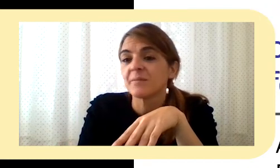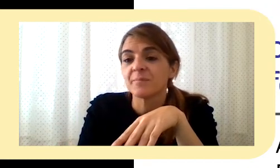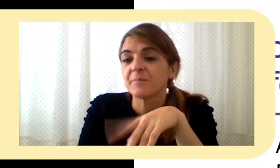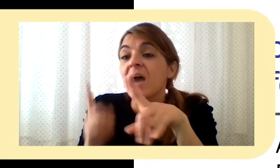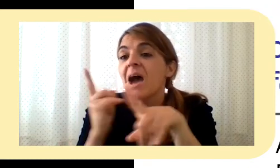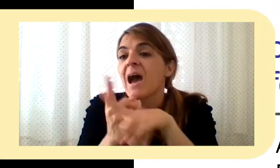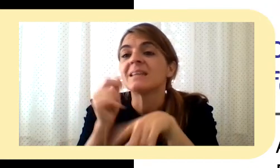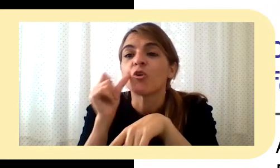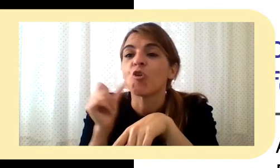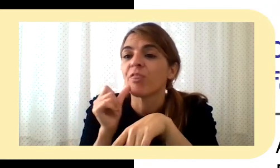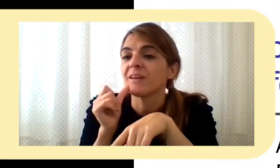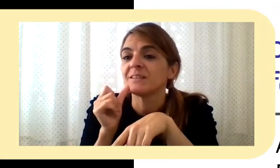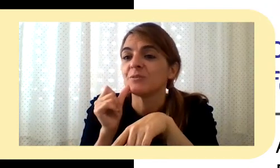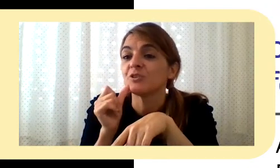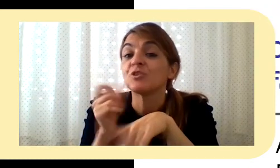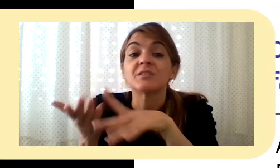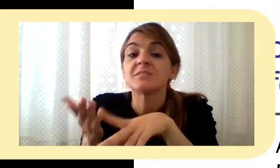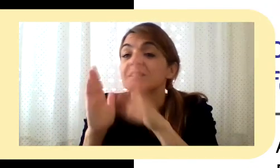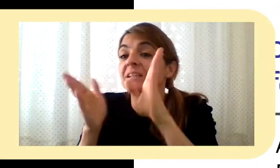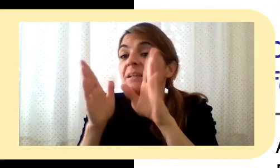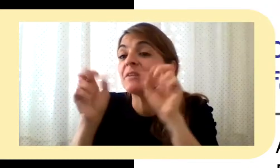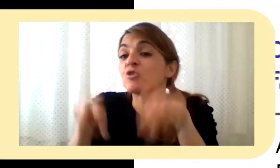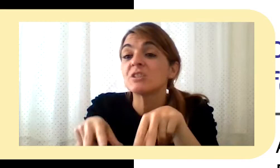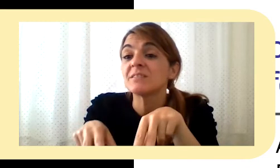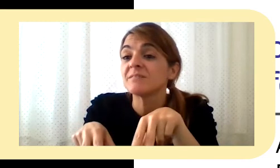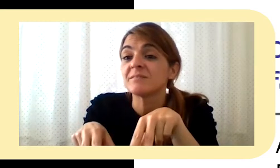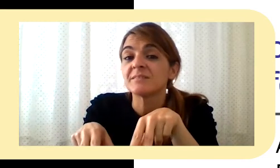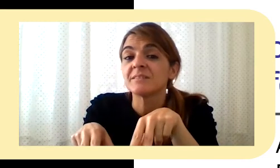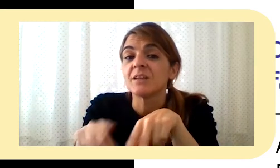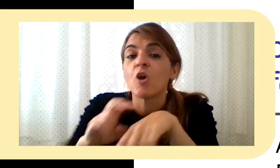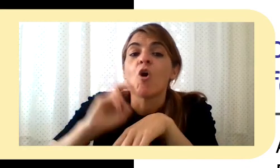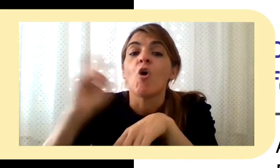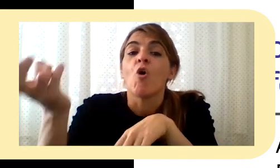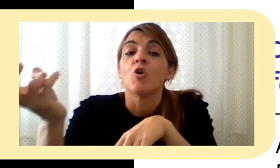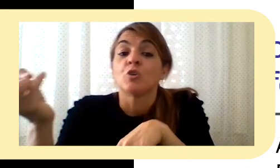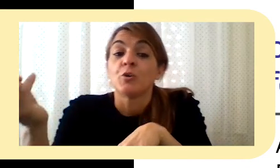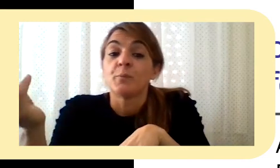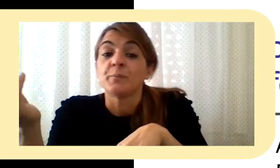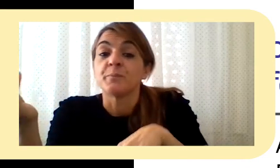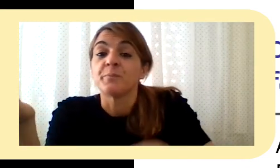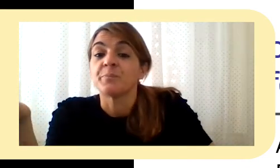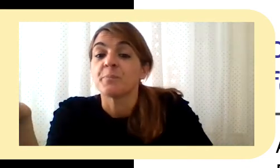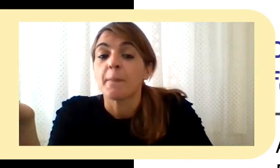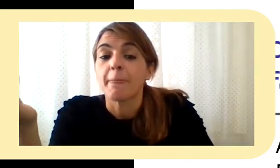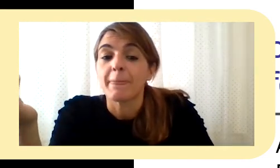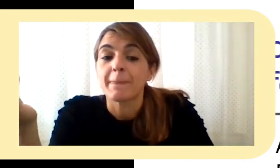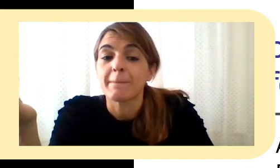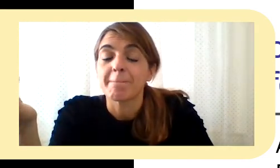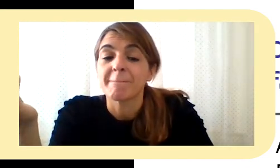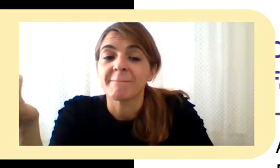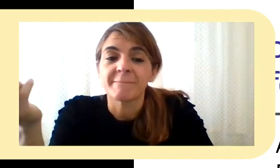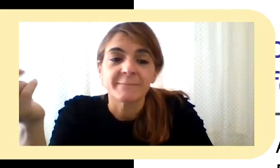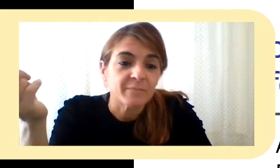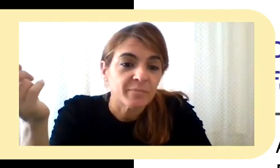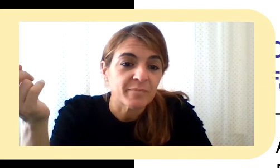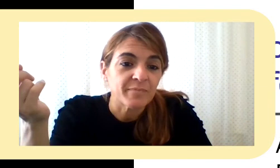tratar. Otro aspecto de la morbilidad invisible, consecuencia de la menstruación, sería la presencia de anemias, faltas de hierro.